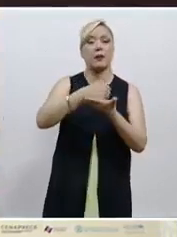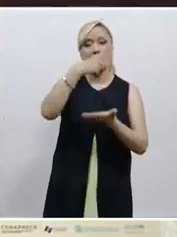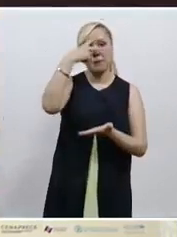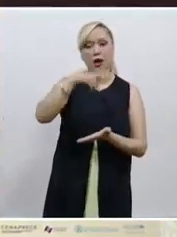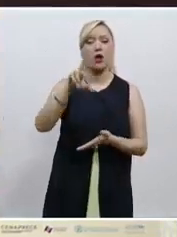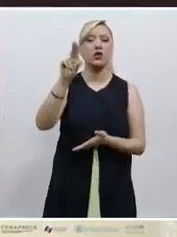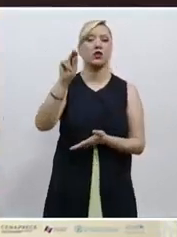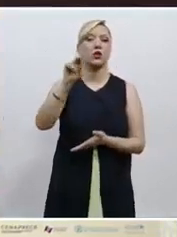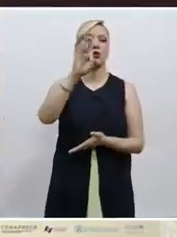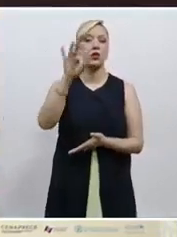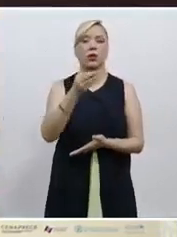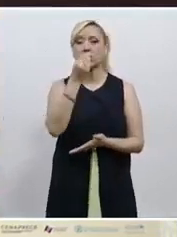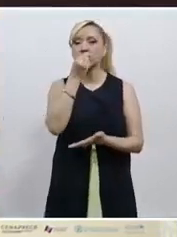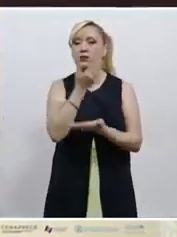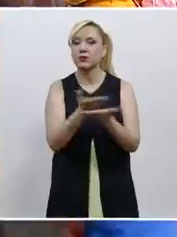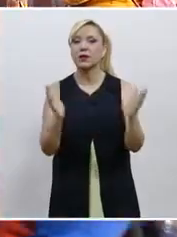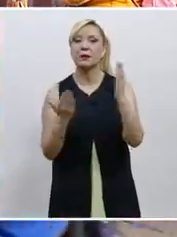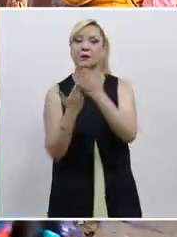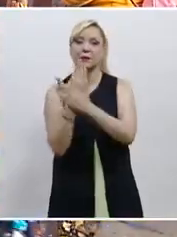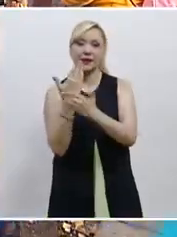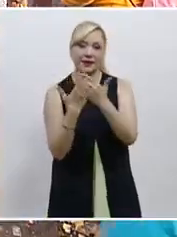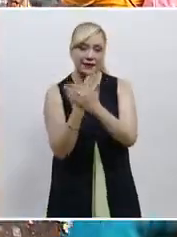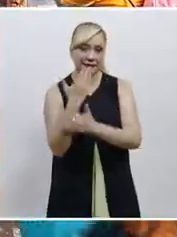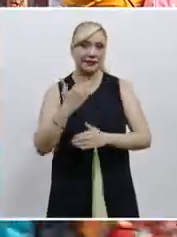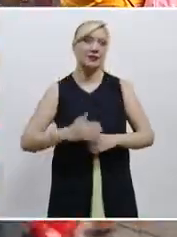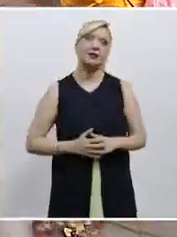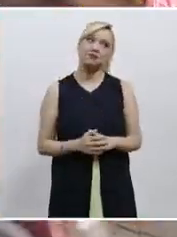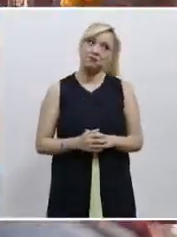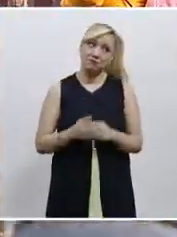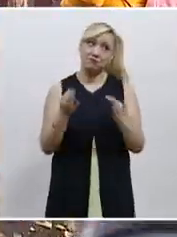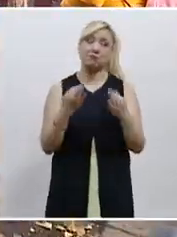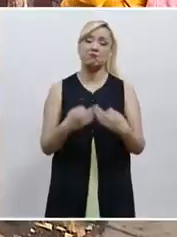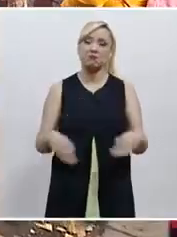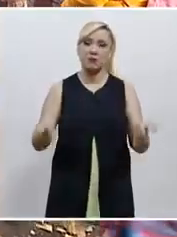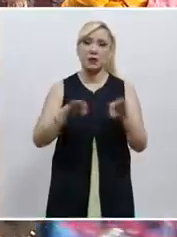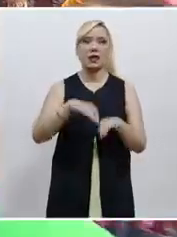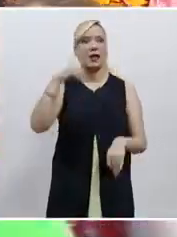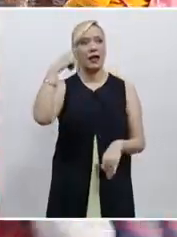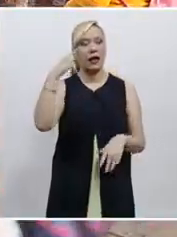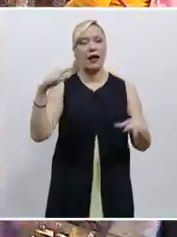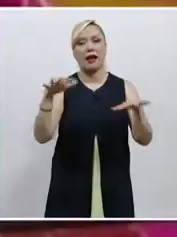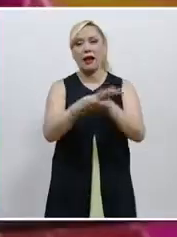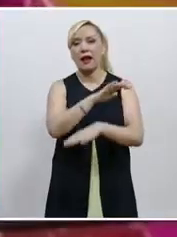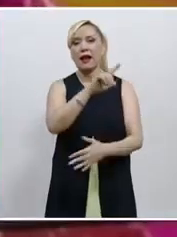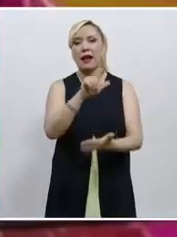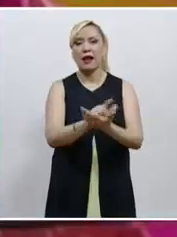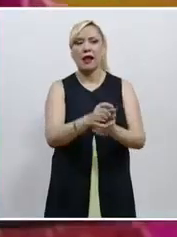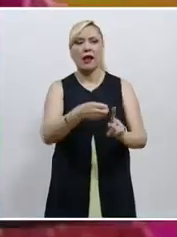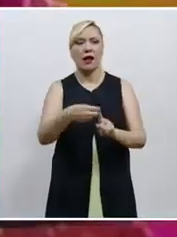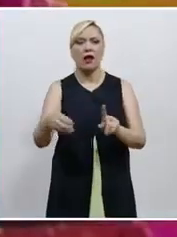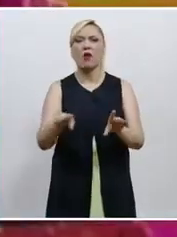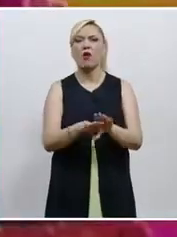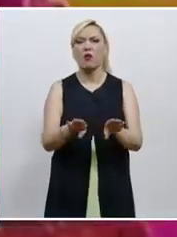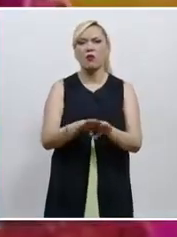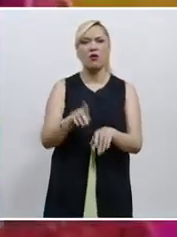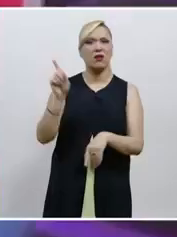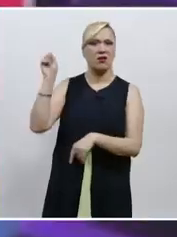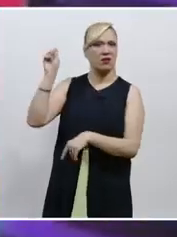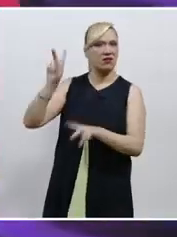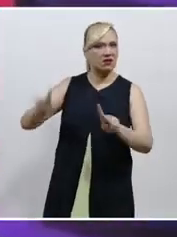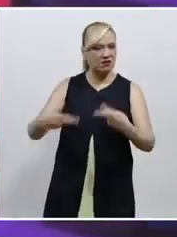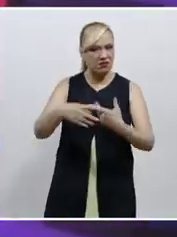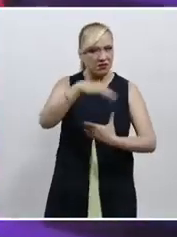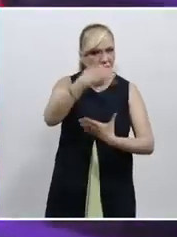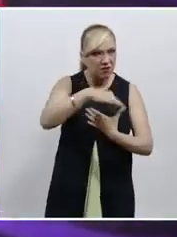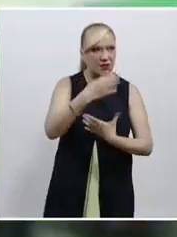México 80% de desayunos. Además, llaman a impulsar reformas que regulen los productos que se ofertan en las escuelas